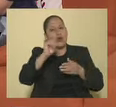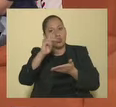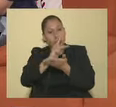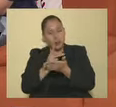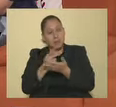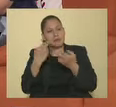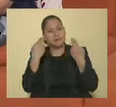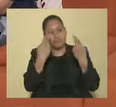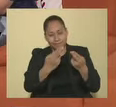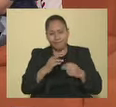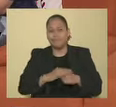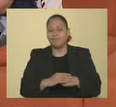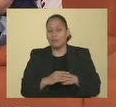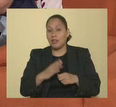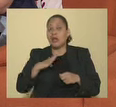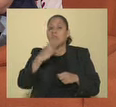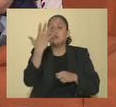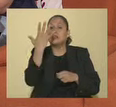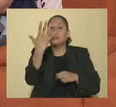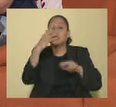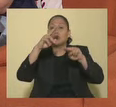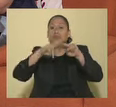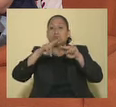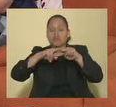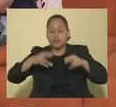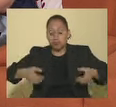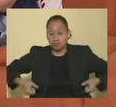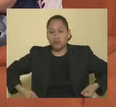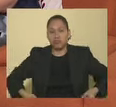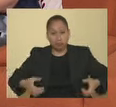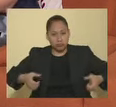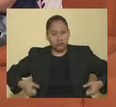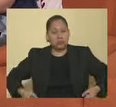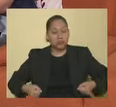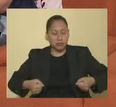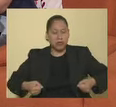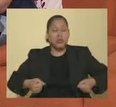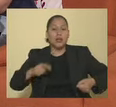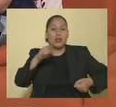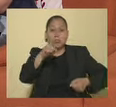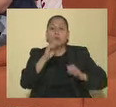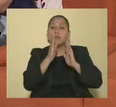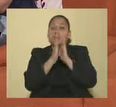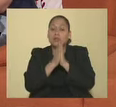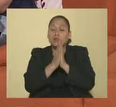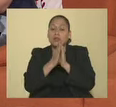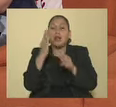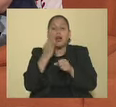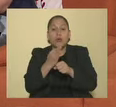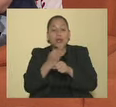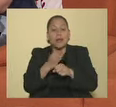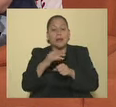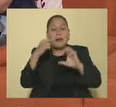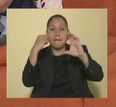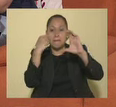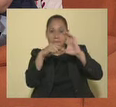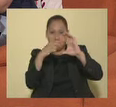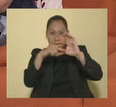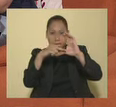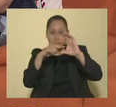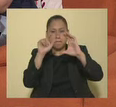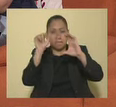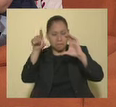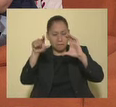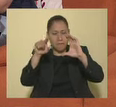Muy bien, Paloma, pues tenemos 5 sillas de ruedas y bueno, les voy a proporcionar el mail que